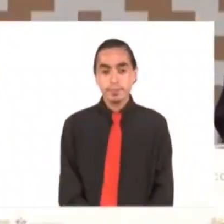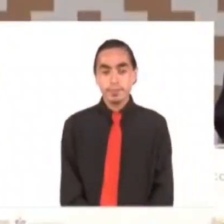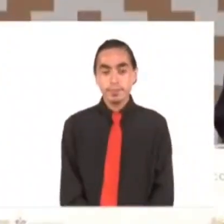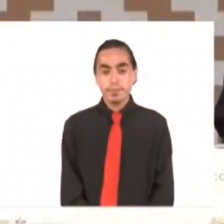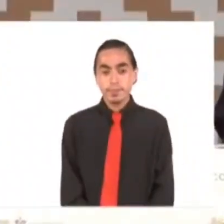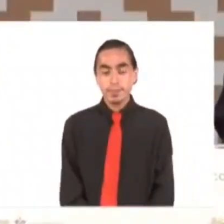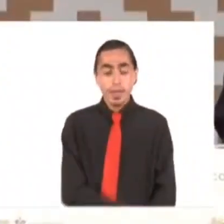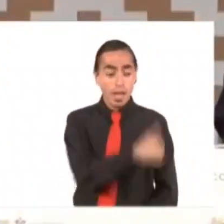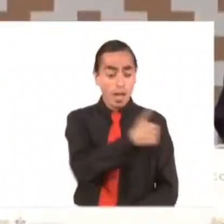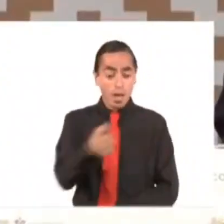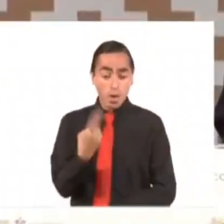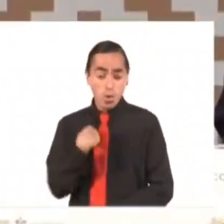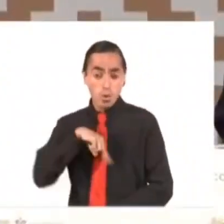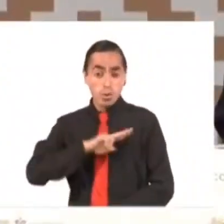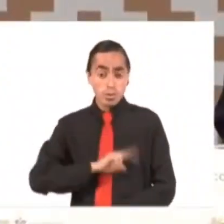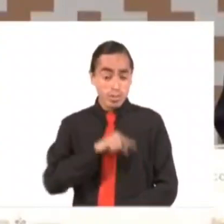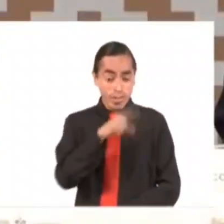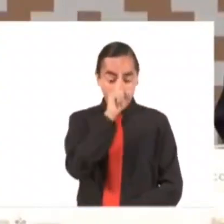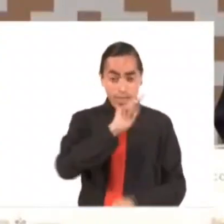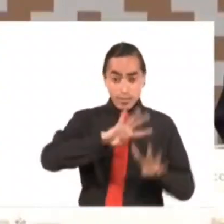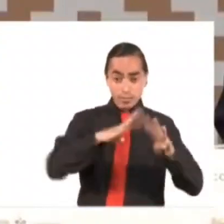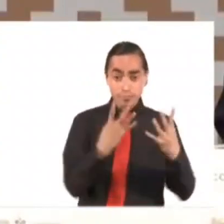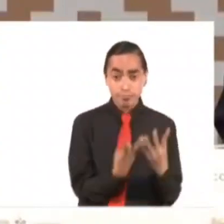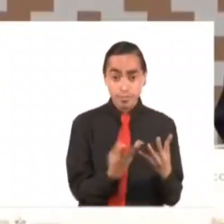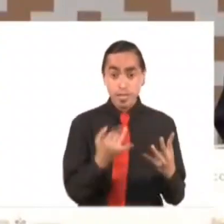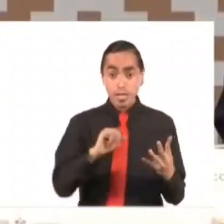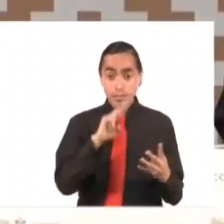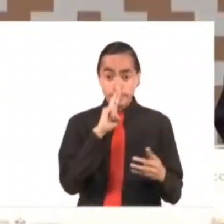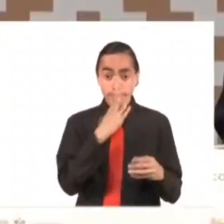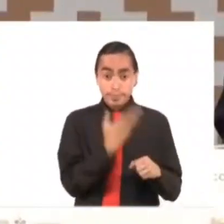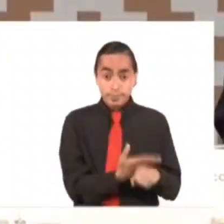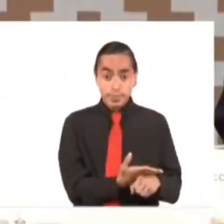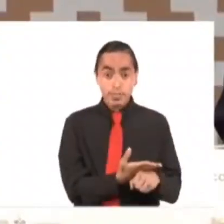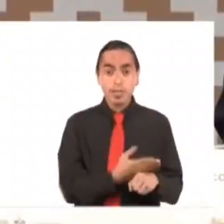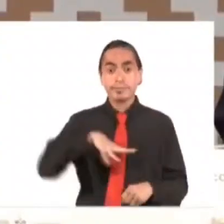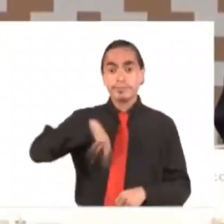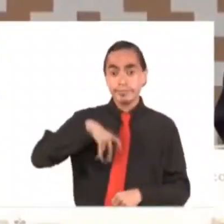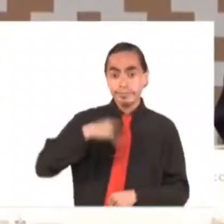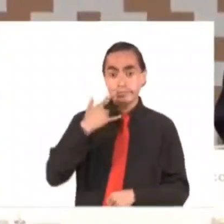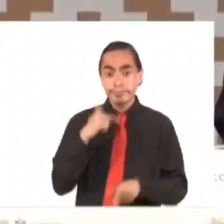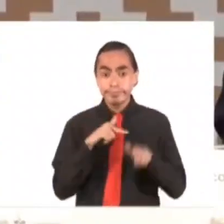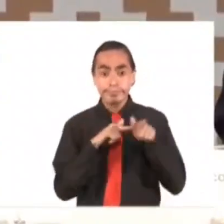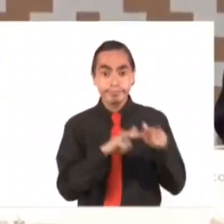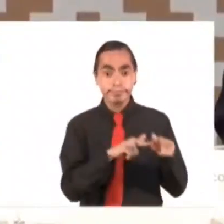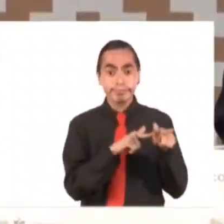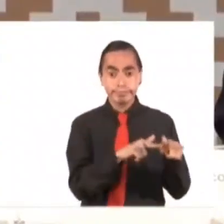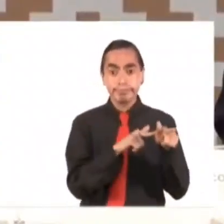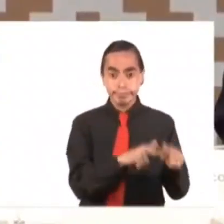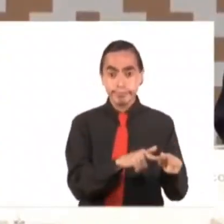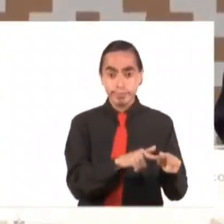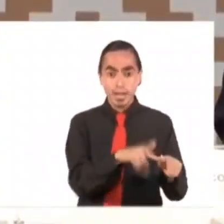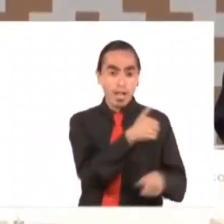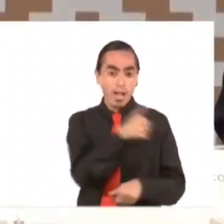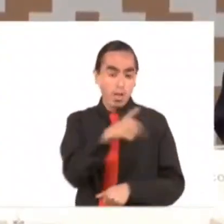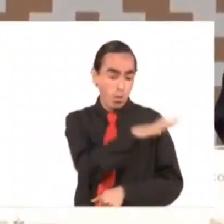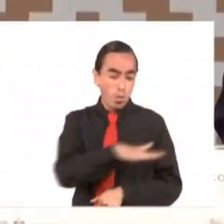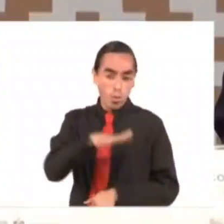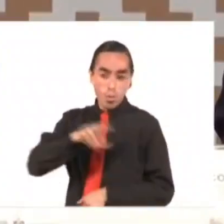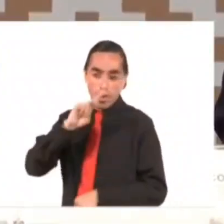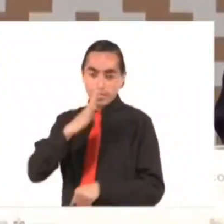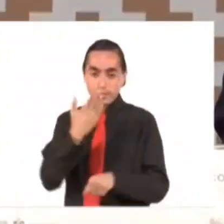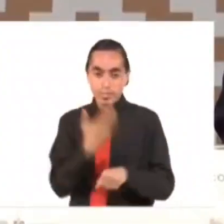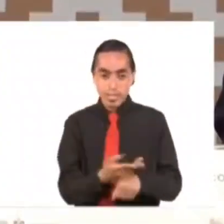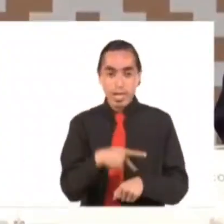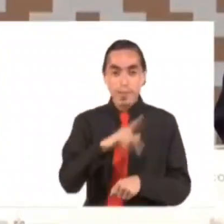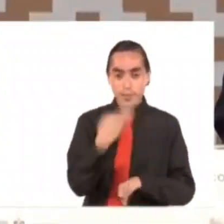a cada uno de nosotros en este consejo mantener y reforzar este esfuerzo desde nuestros ámbitos de acción, pero